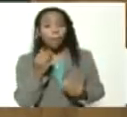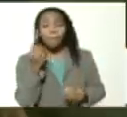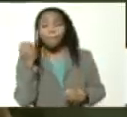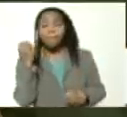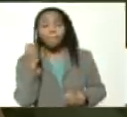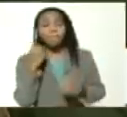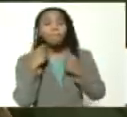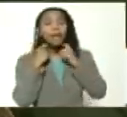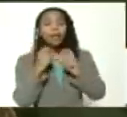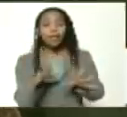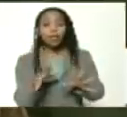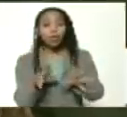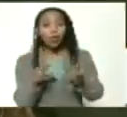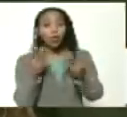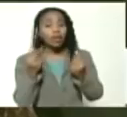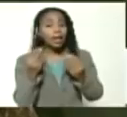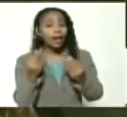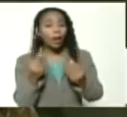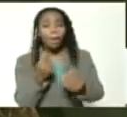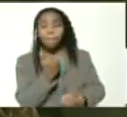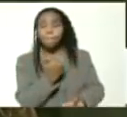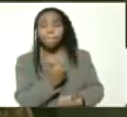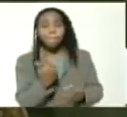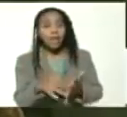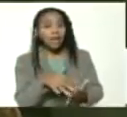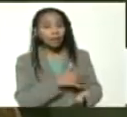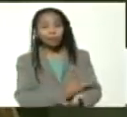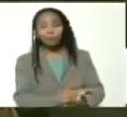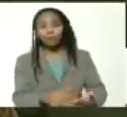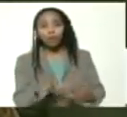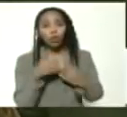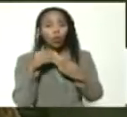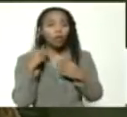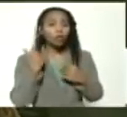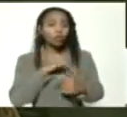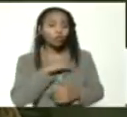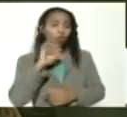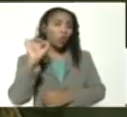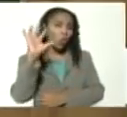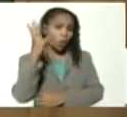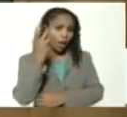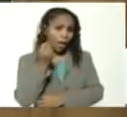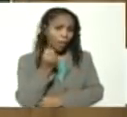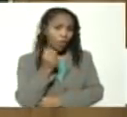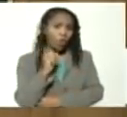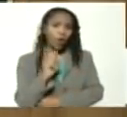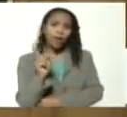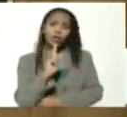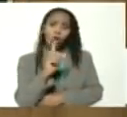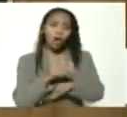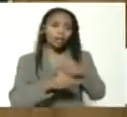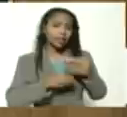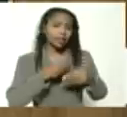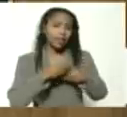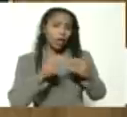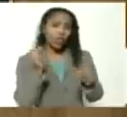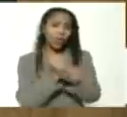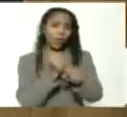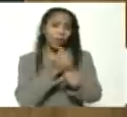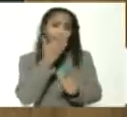dólares. Ha sido posible, hemos logrado lo que no hicieron gestiones